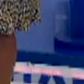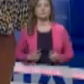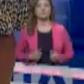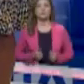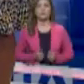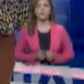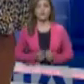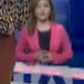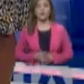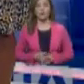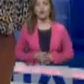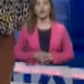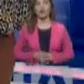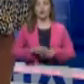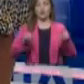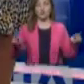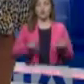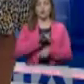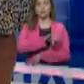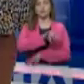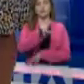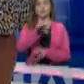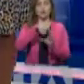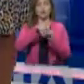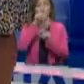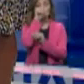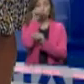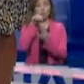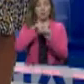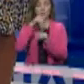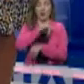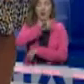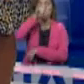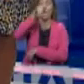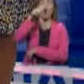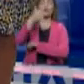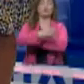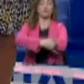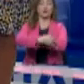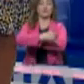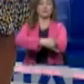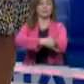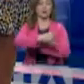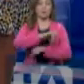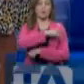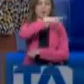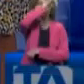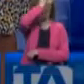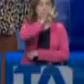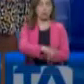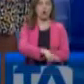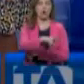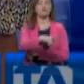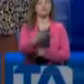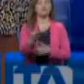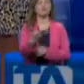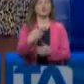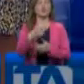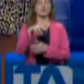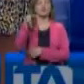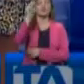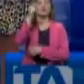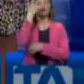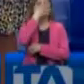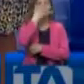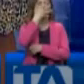Una avioneta que al parecer pretendía transportar droga fuera del país fue localizada en San Lorenzo, en el norte de Esmeraldas. Las autoridades